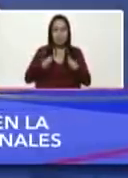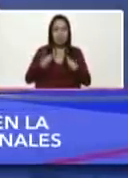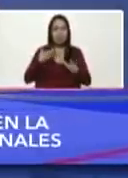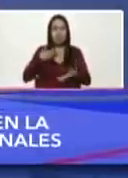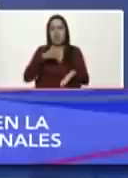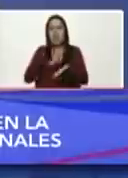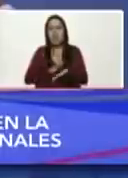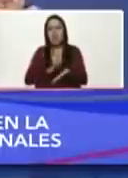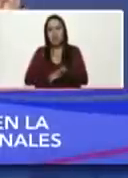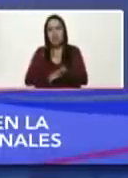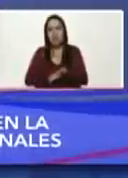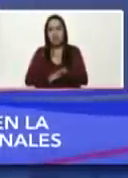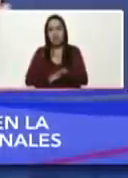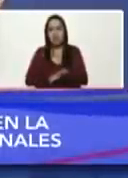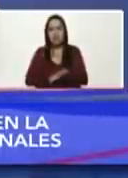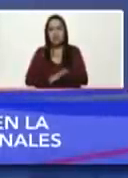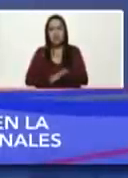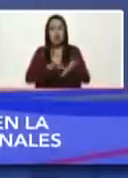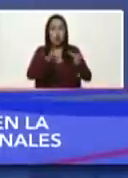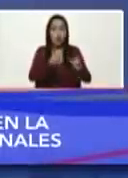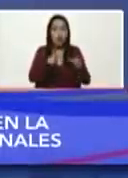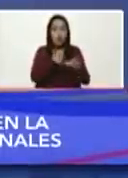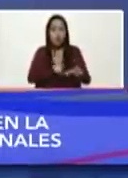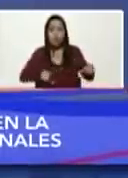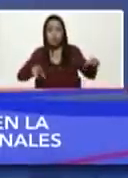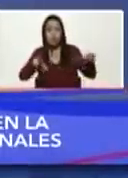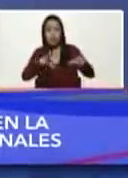tranquilo, compramos un diván y me atiende.